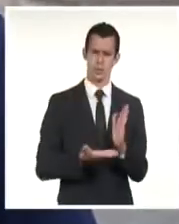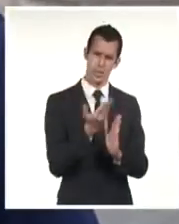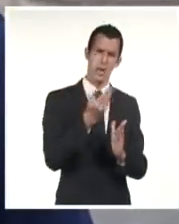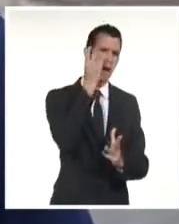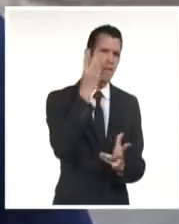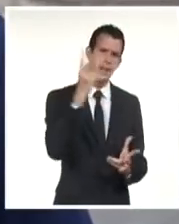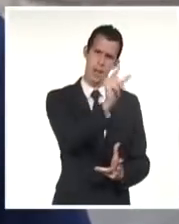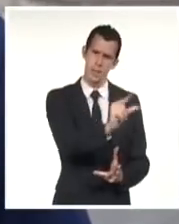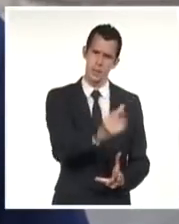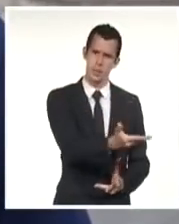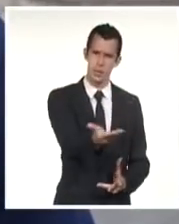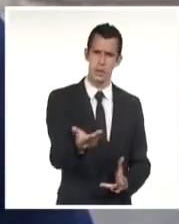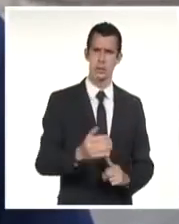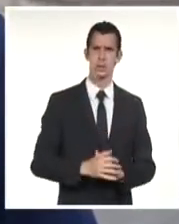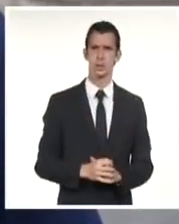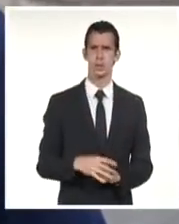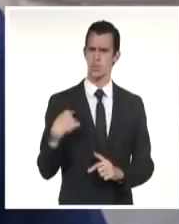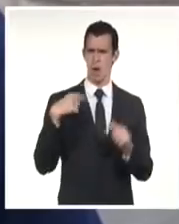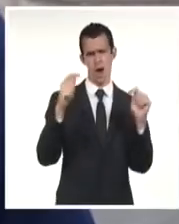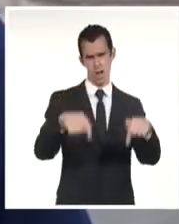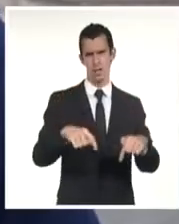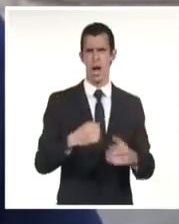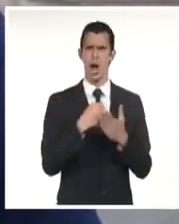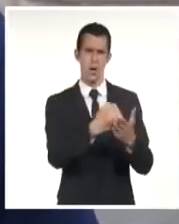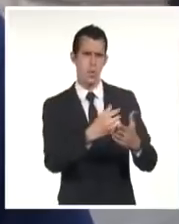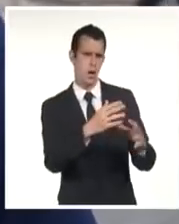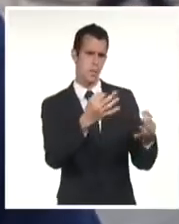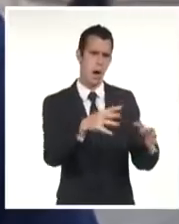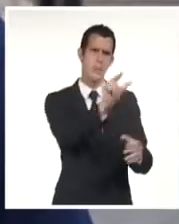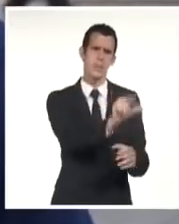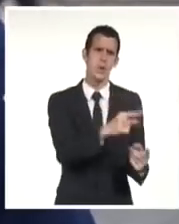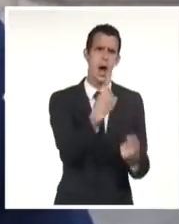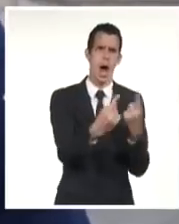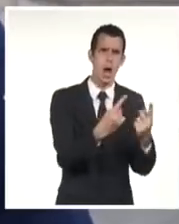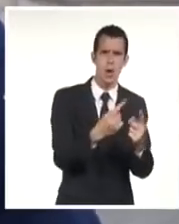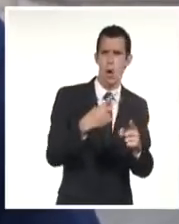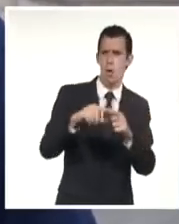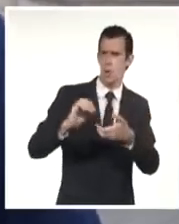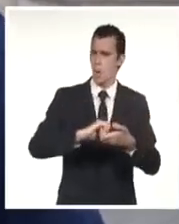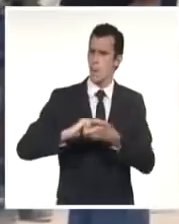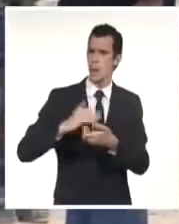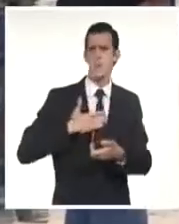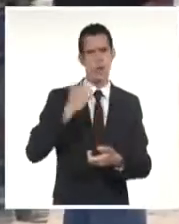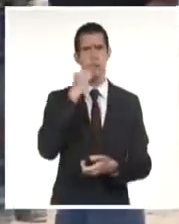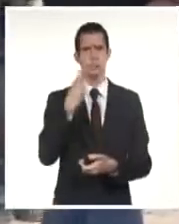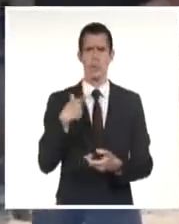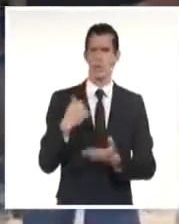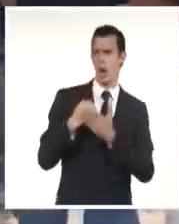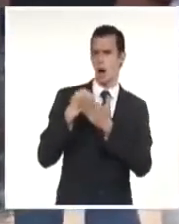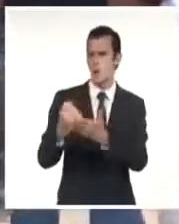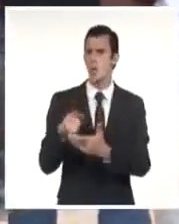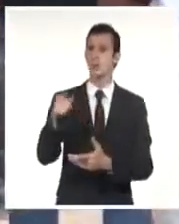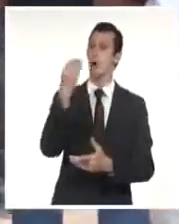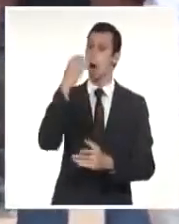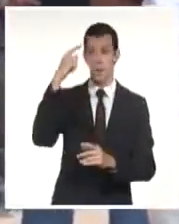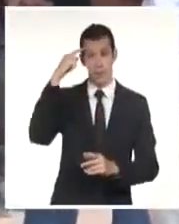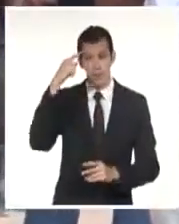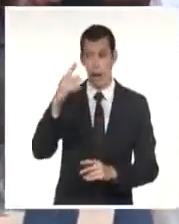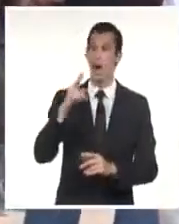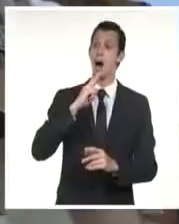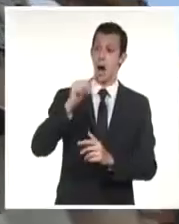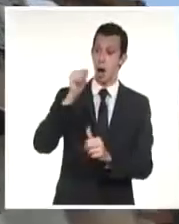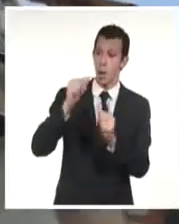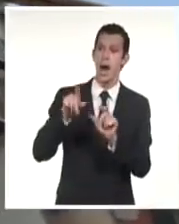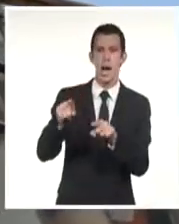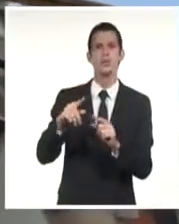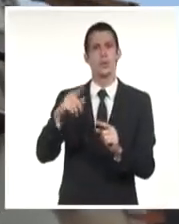de ahí por si alguno de ellos necesita algo, vigilando precisamente que tengan los descansos en los momentos que tienen que tener, que tengan la alimentación, porque eso también es apoyo